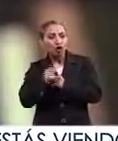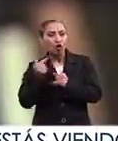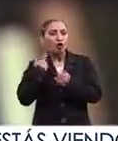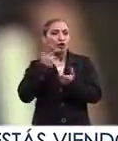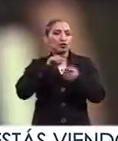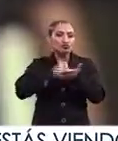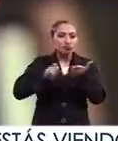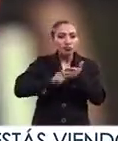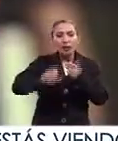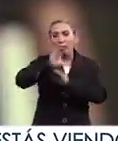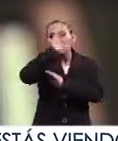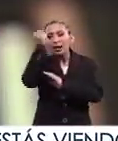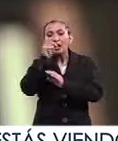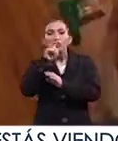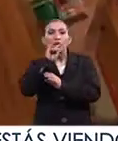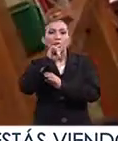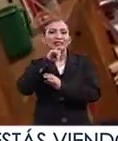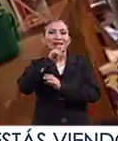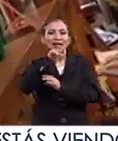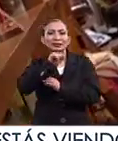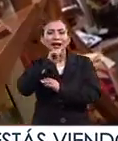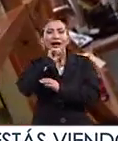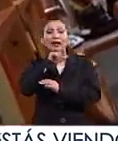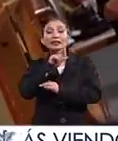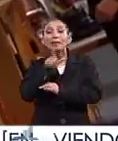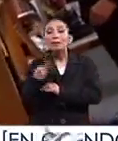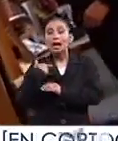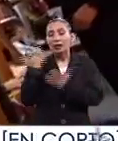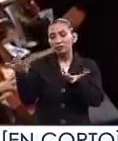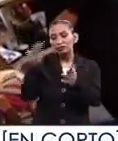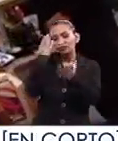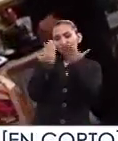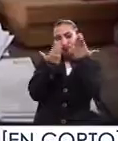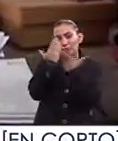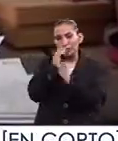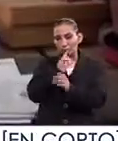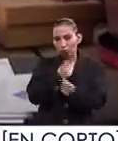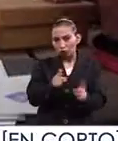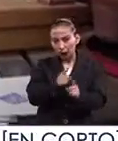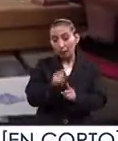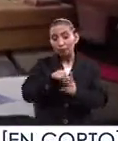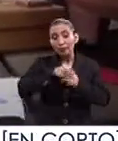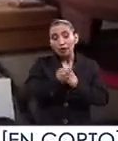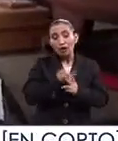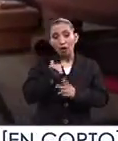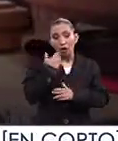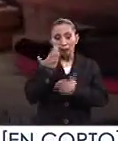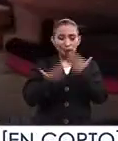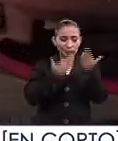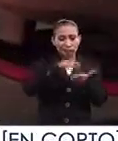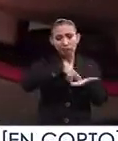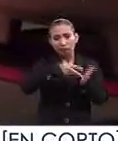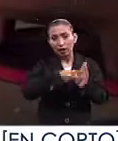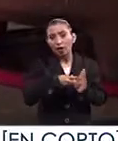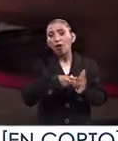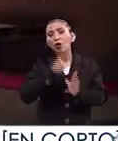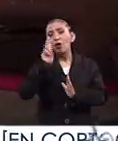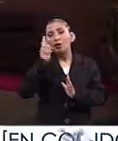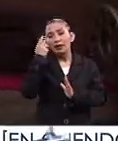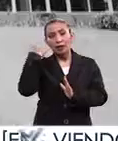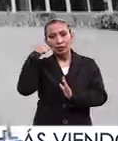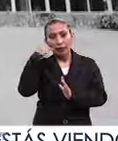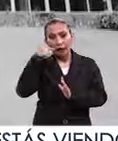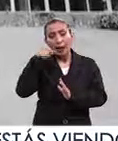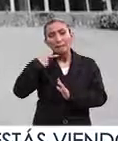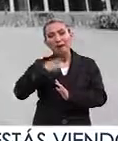guionista, fotógrafo y documentalista, además de poseer una formación musical. Inició la carrera de arquitectura en la Universidad de